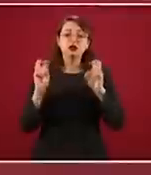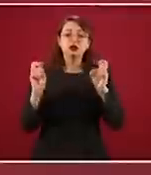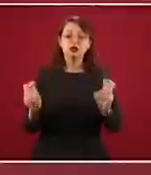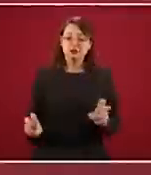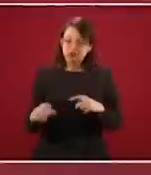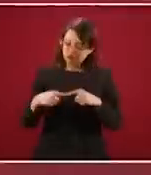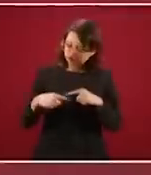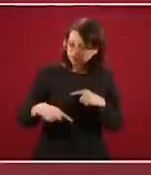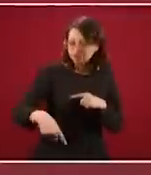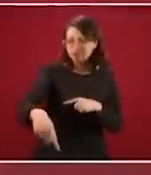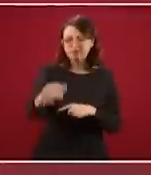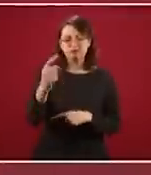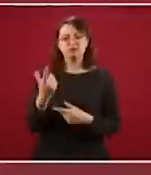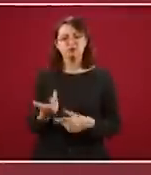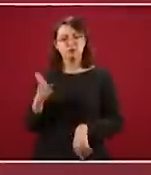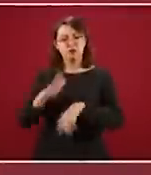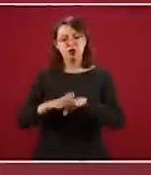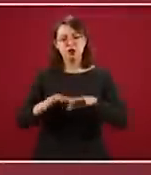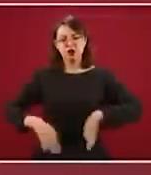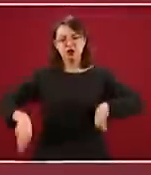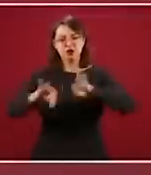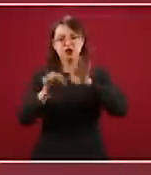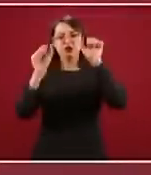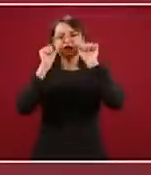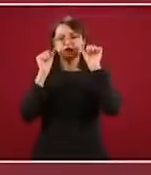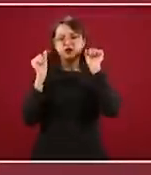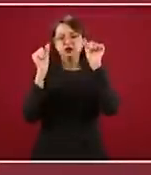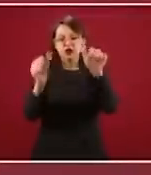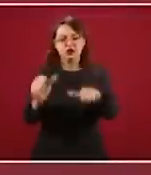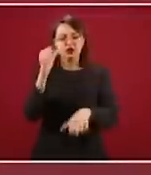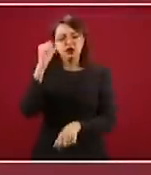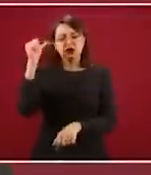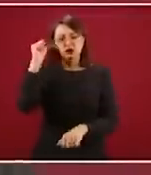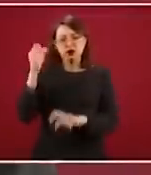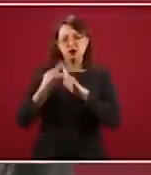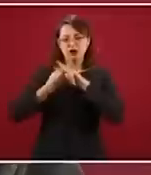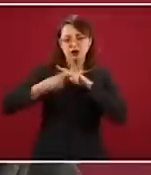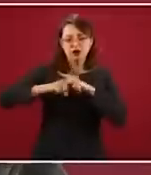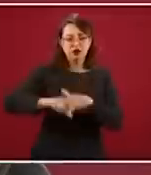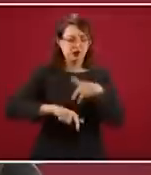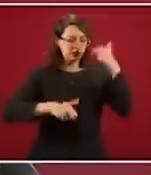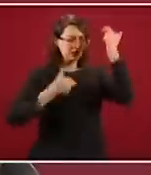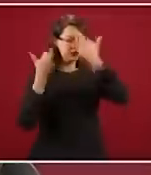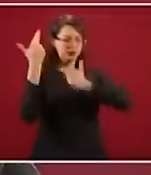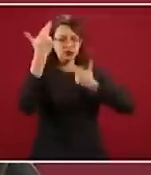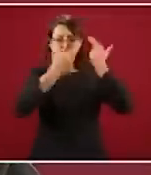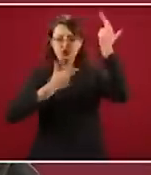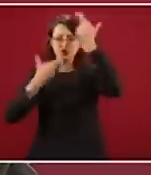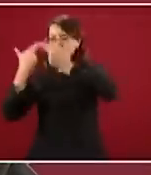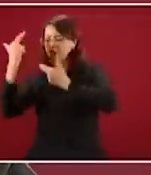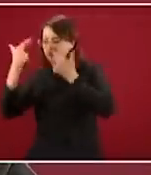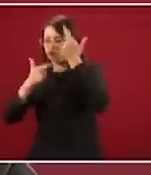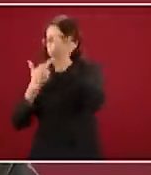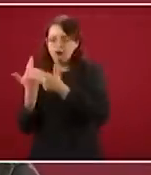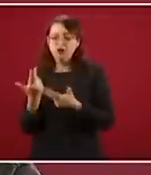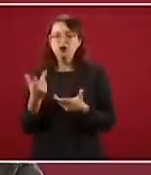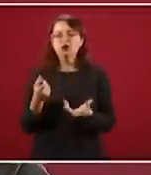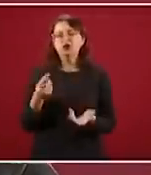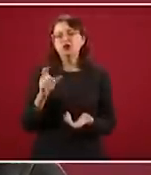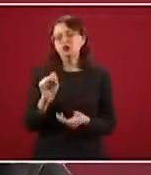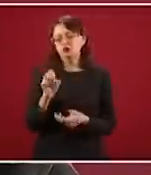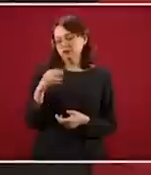está tratando con la mayor importancia. Ayer iniciamos, indico, el recorrido con la Secretaría de